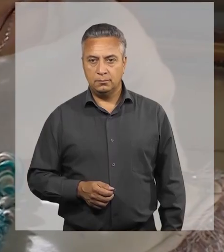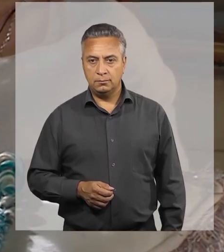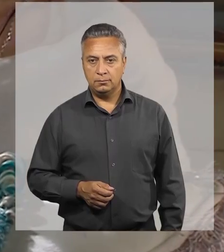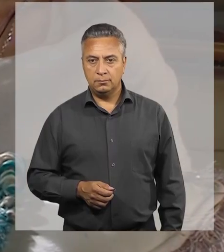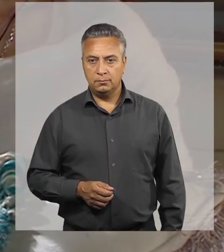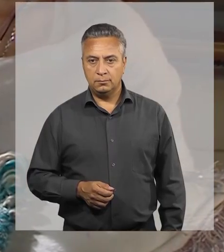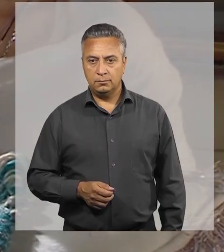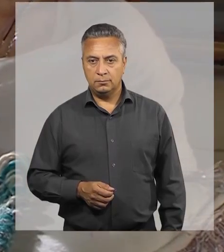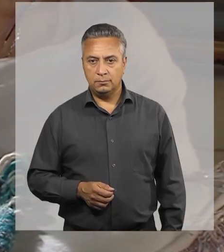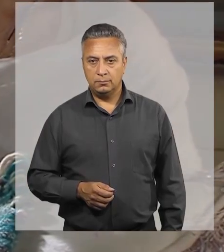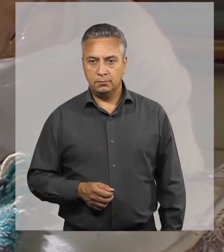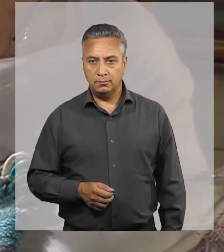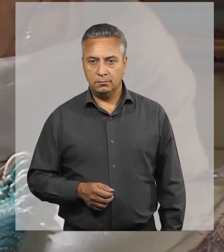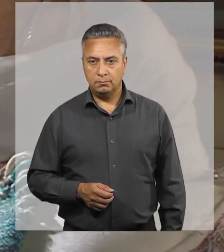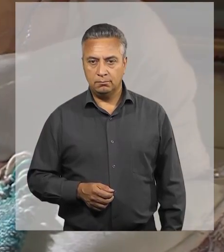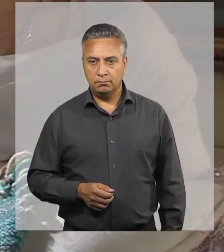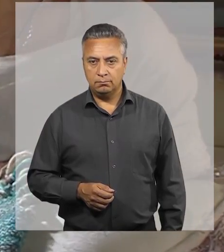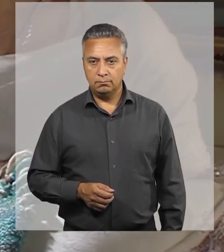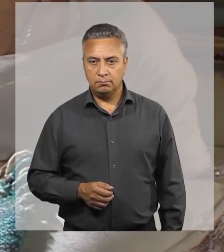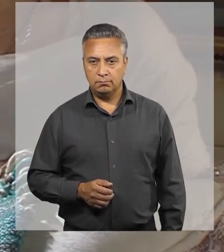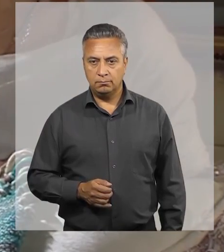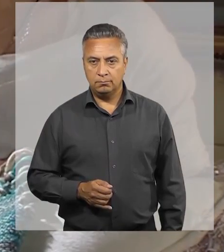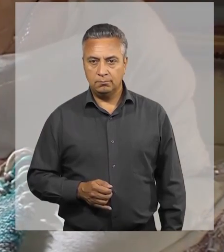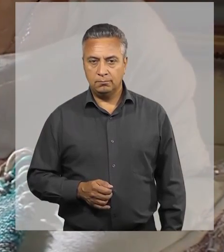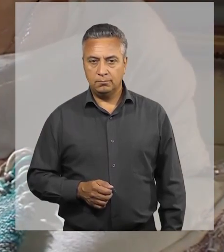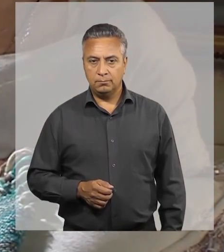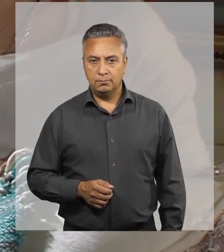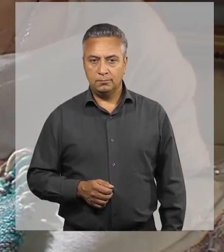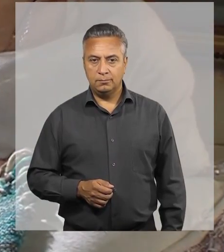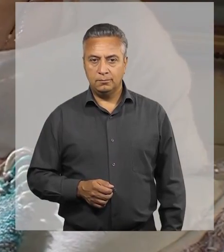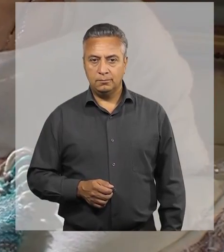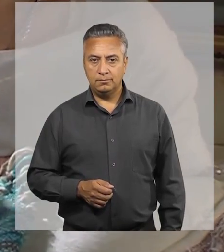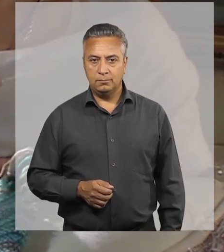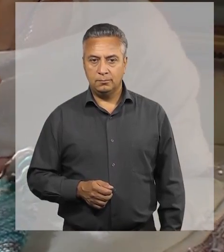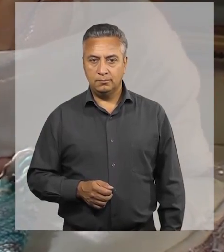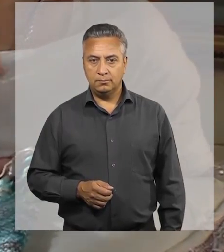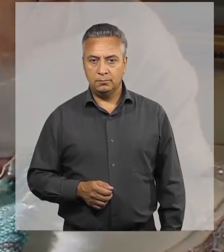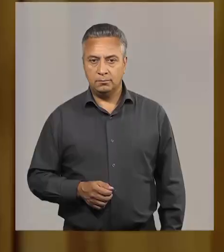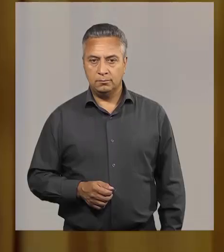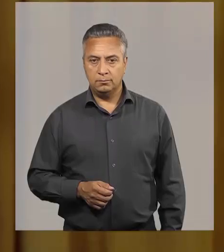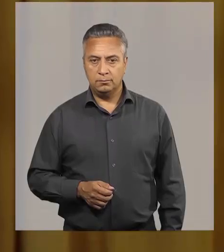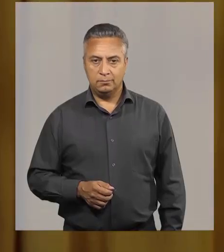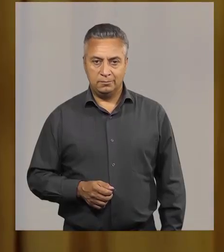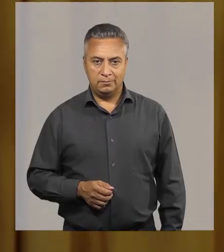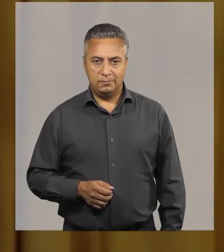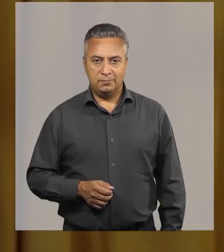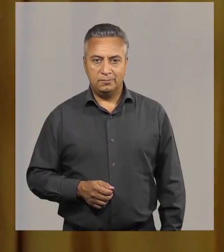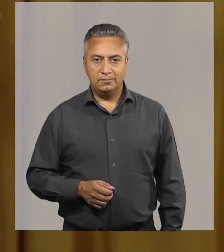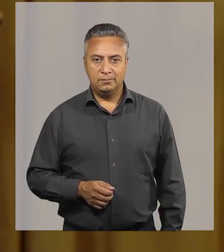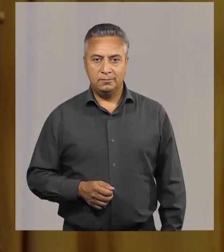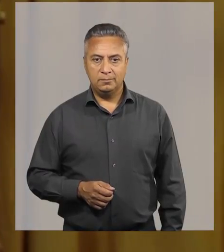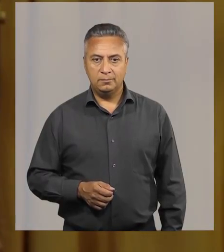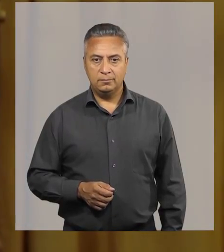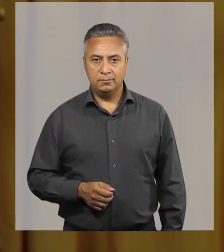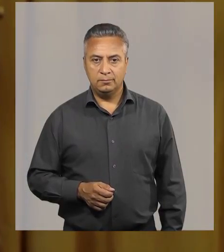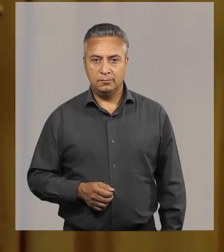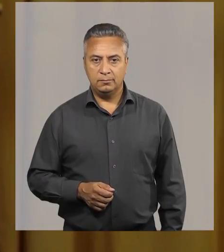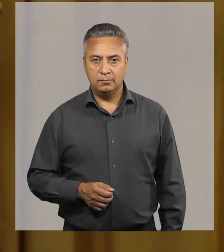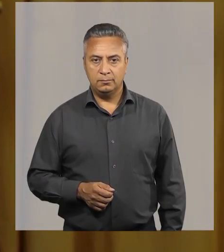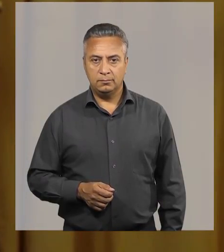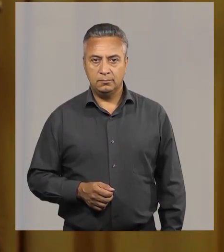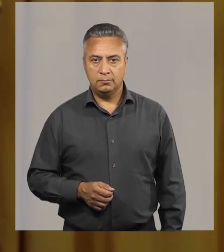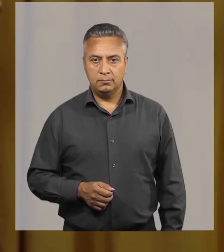Tic-tac, tic-tac, tic-tac. Sí. La Rafaela está